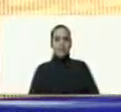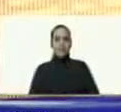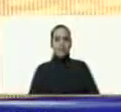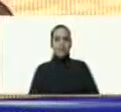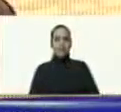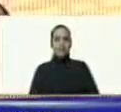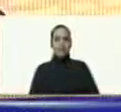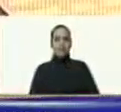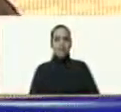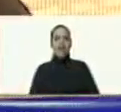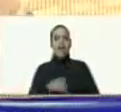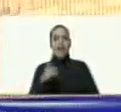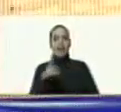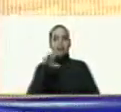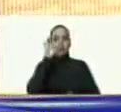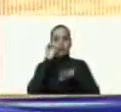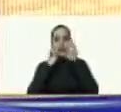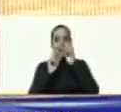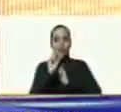Habla un poquito de español.